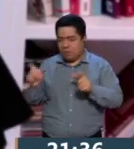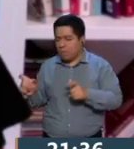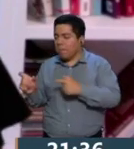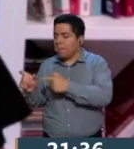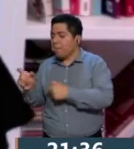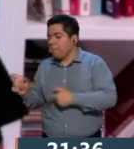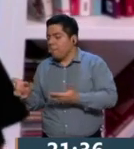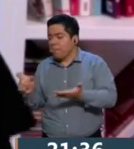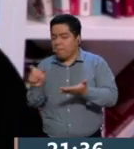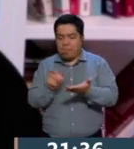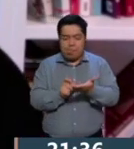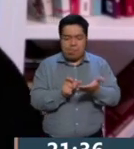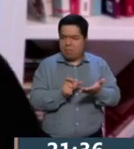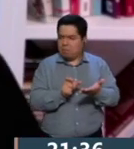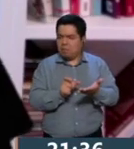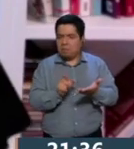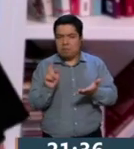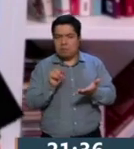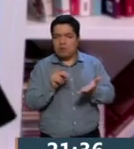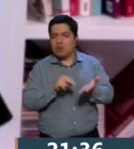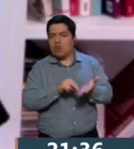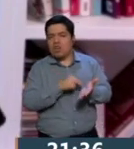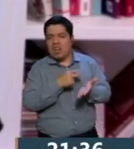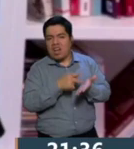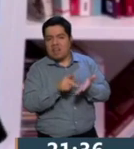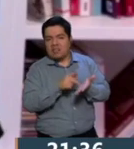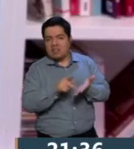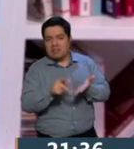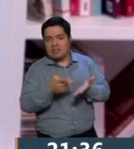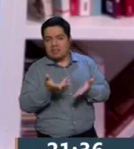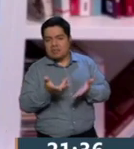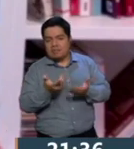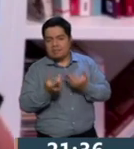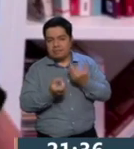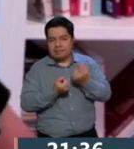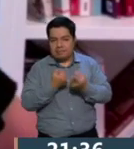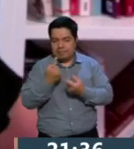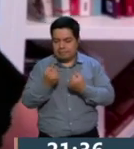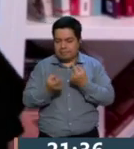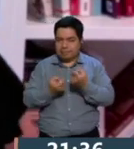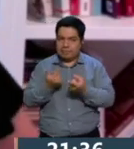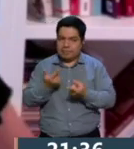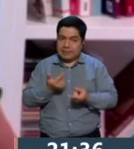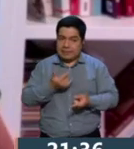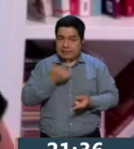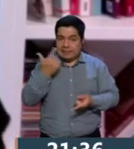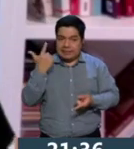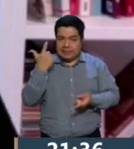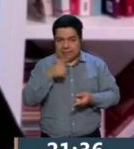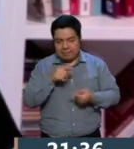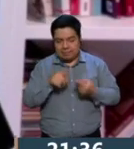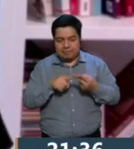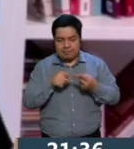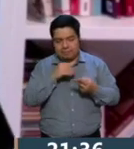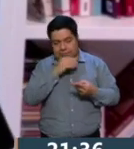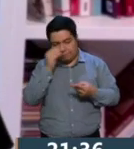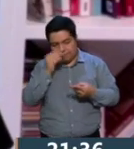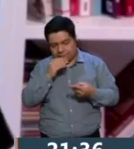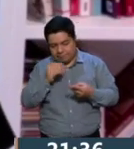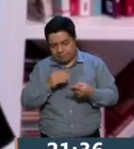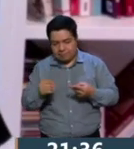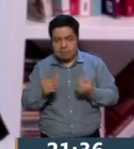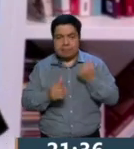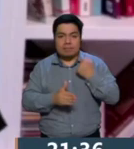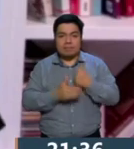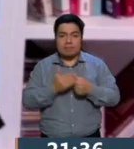la credencial, pero no la firma. Entonces, son detalles que obviamente son horribles, son engorrosos, sobre todo porque es gente